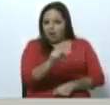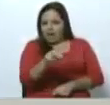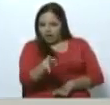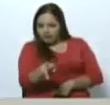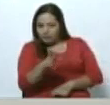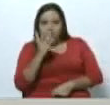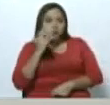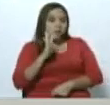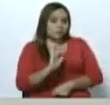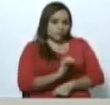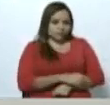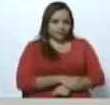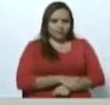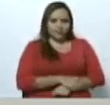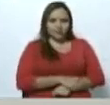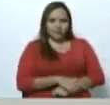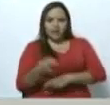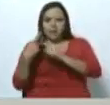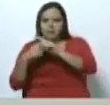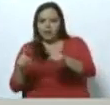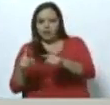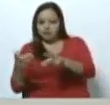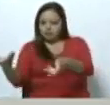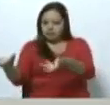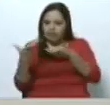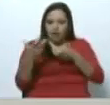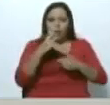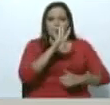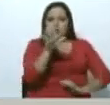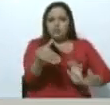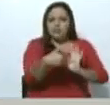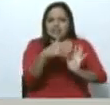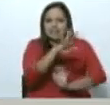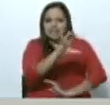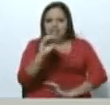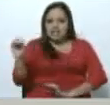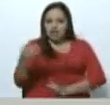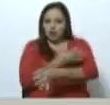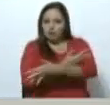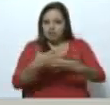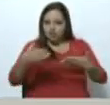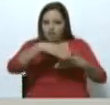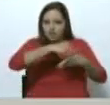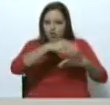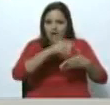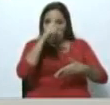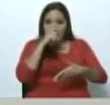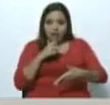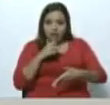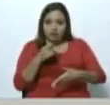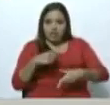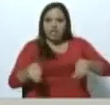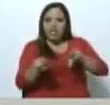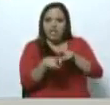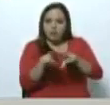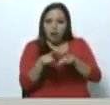Pero a una empresa que le entreguen 4.500 millones de dólares en un año, bien parásitos son.